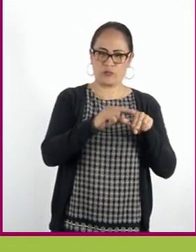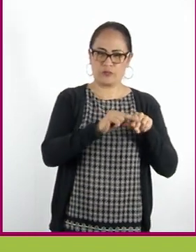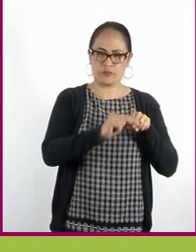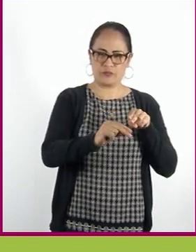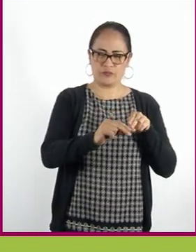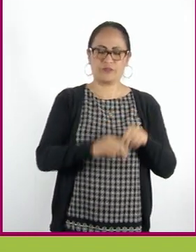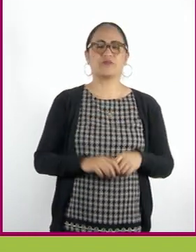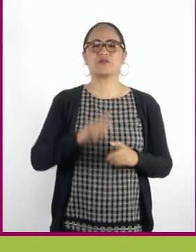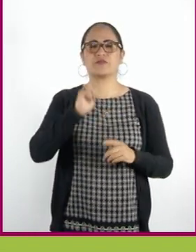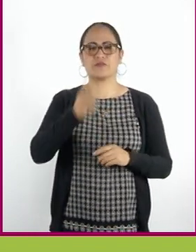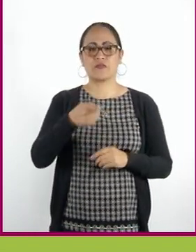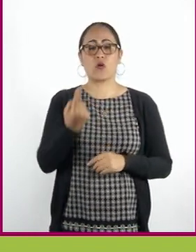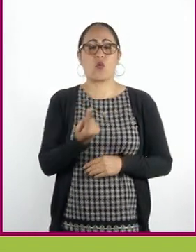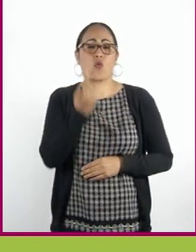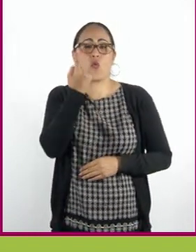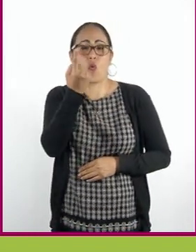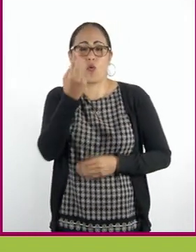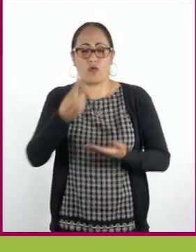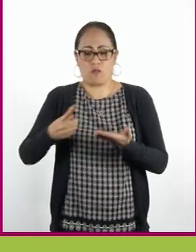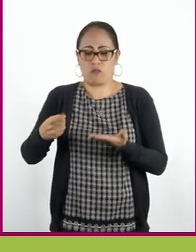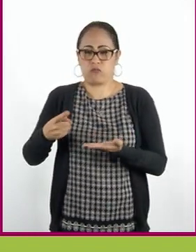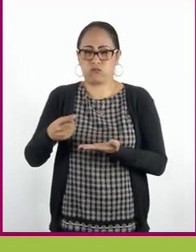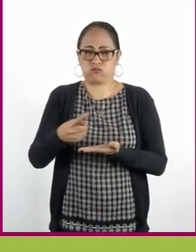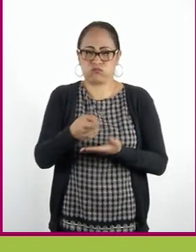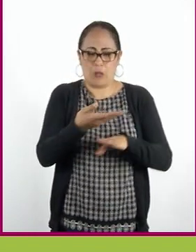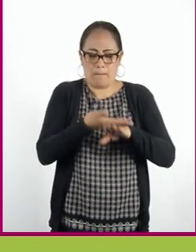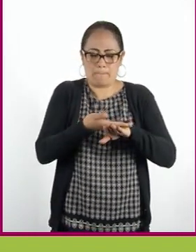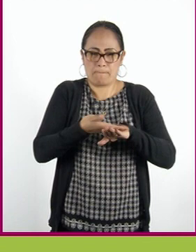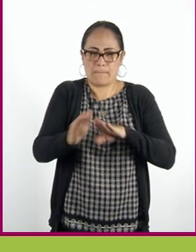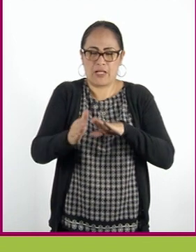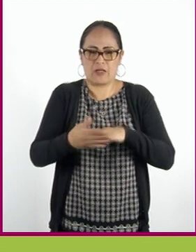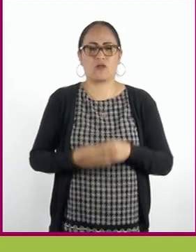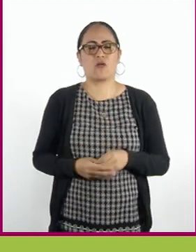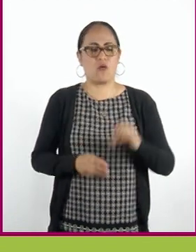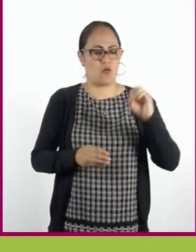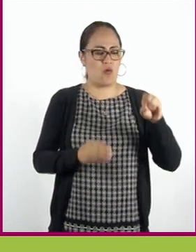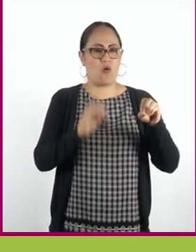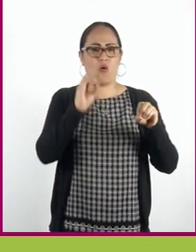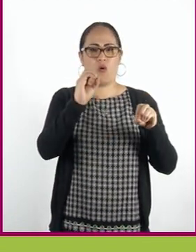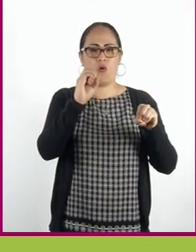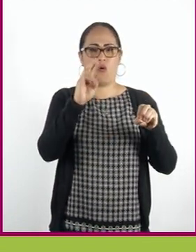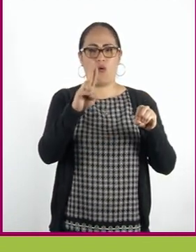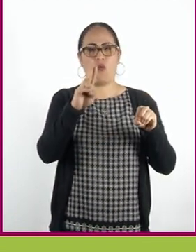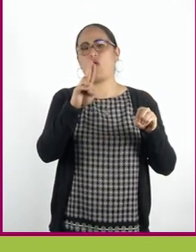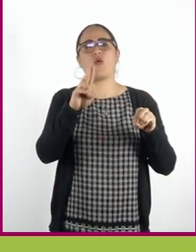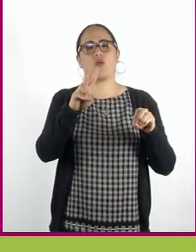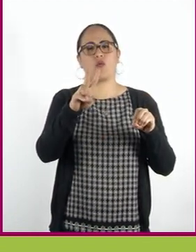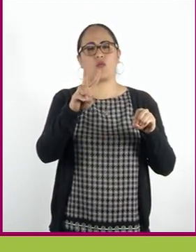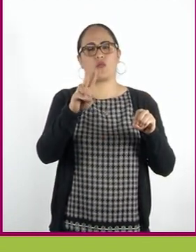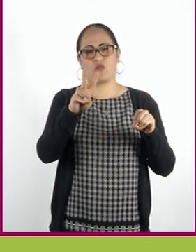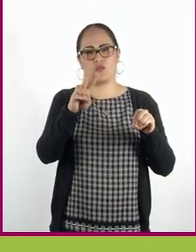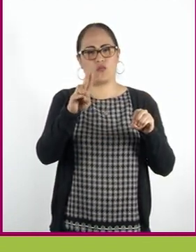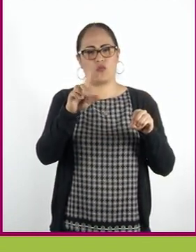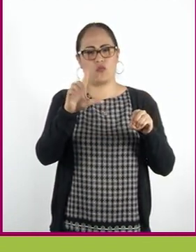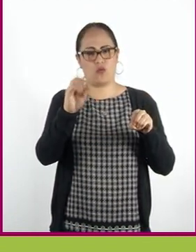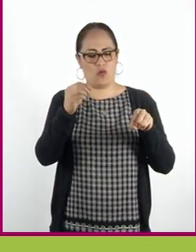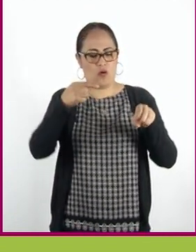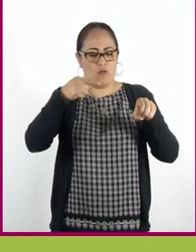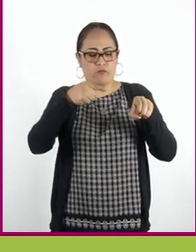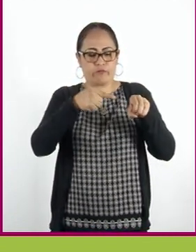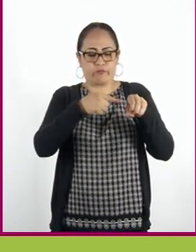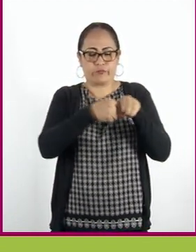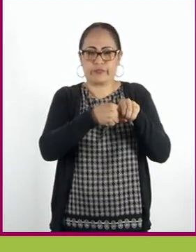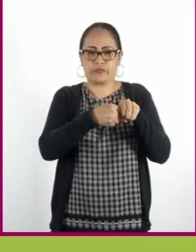de los espermatozoides penetre la membrana del óvulo y al fusionarse ambos núcleos